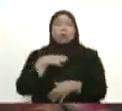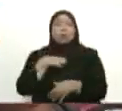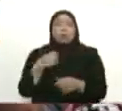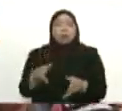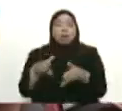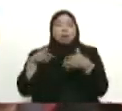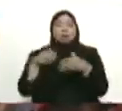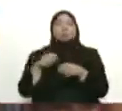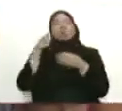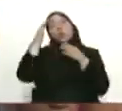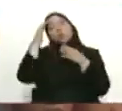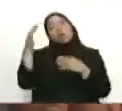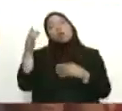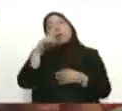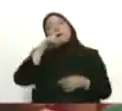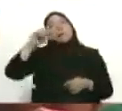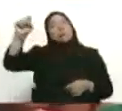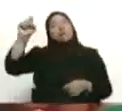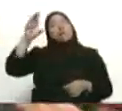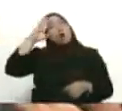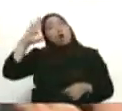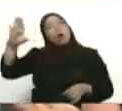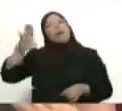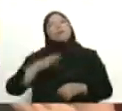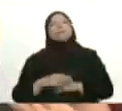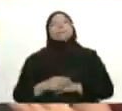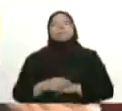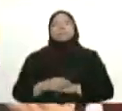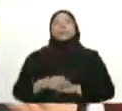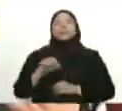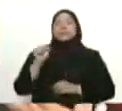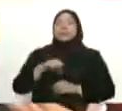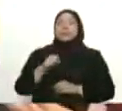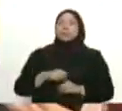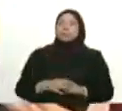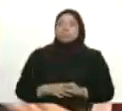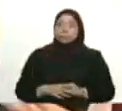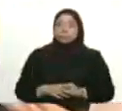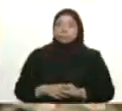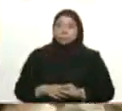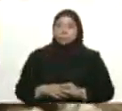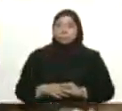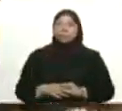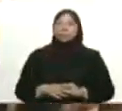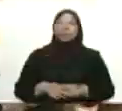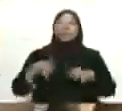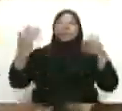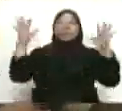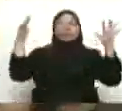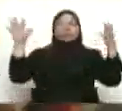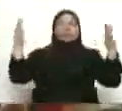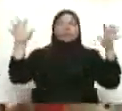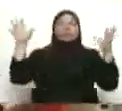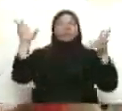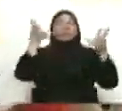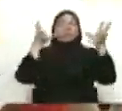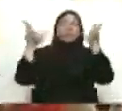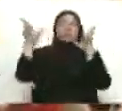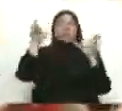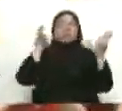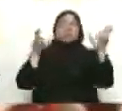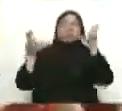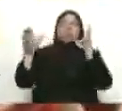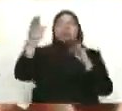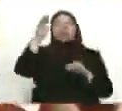vamos a enviarle un saludo Aquí a Nicolás pues iba Vamos pues arriba arriba arriba arriba arriba arriba arriba arriba arriba arriba arriba